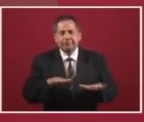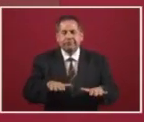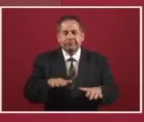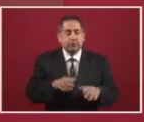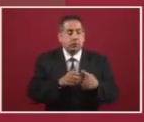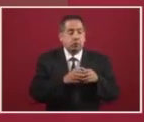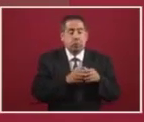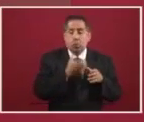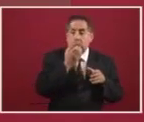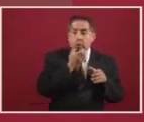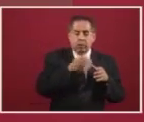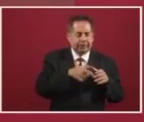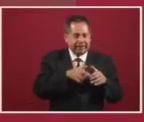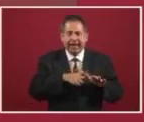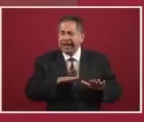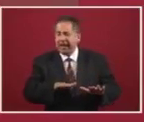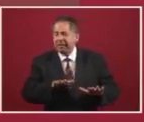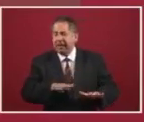conservadores.